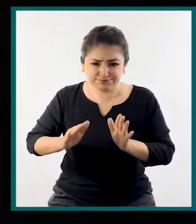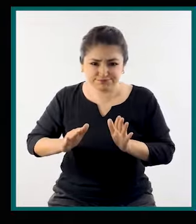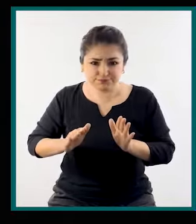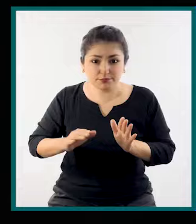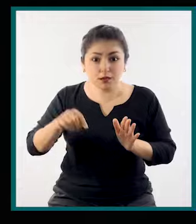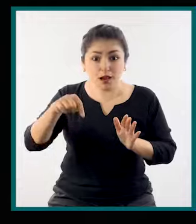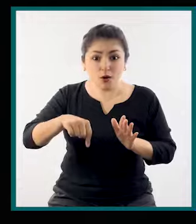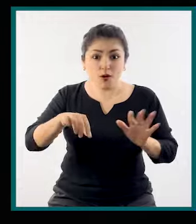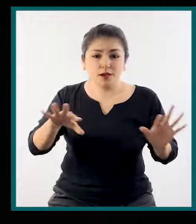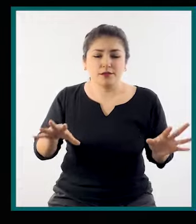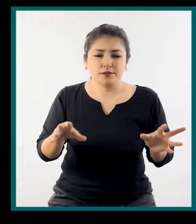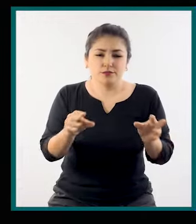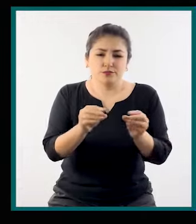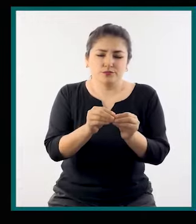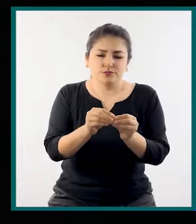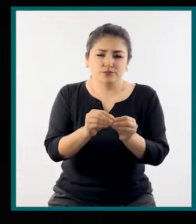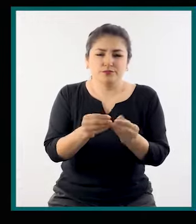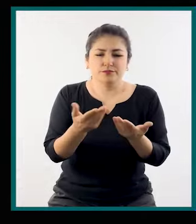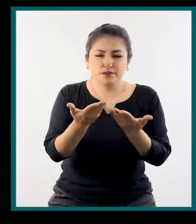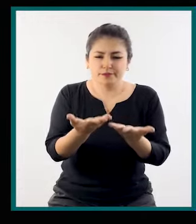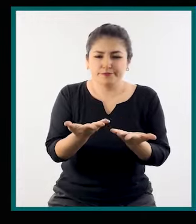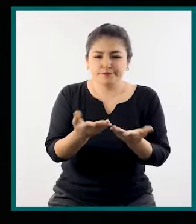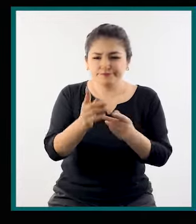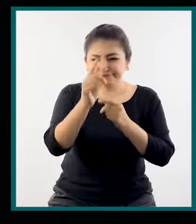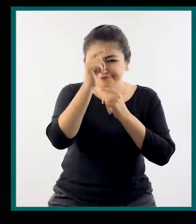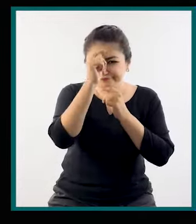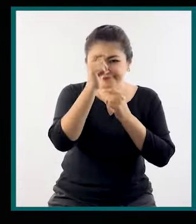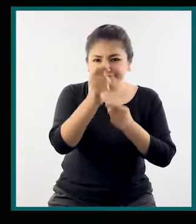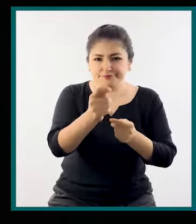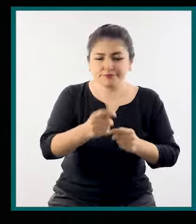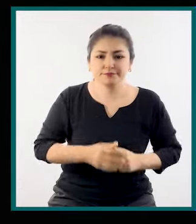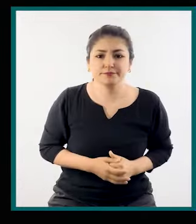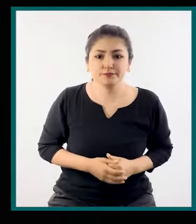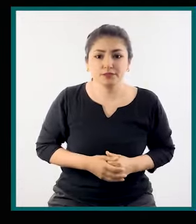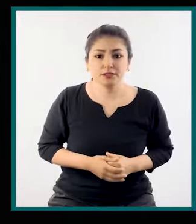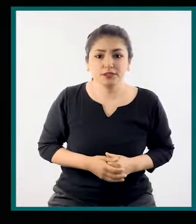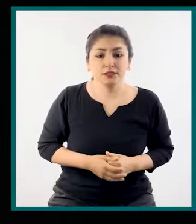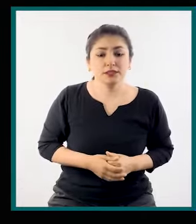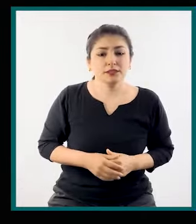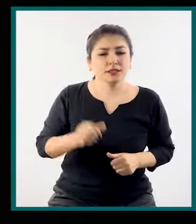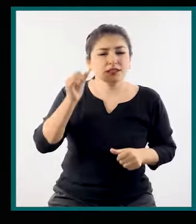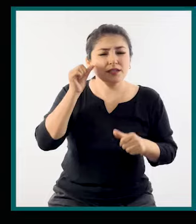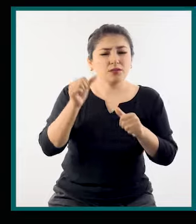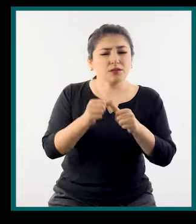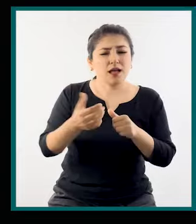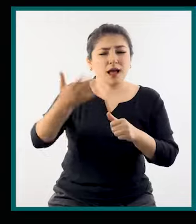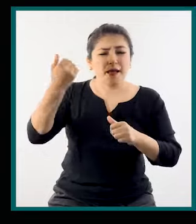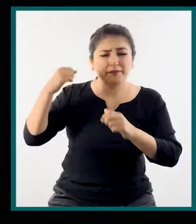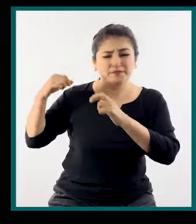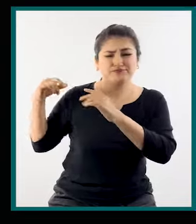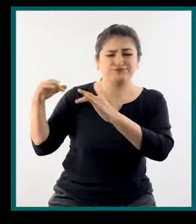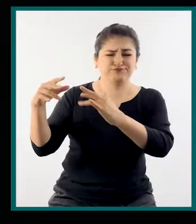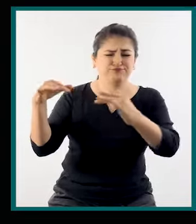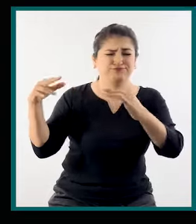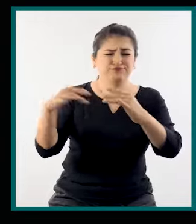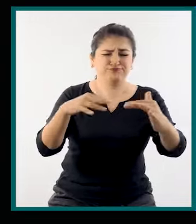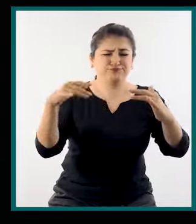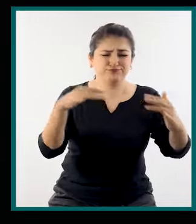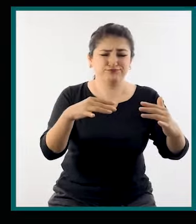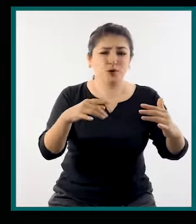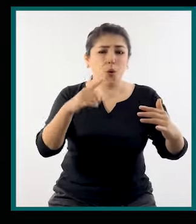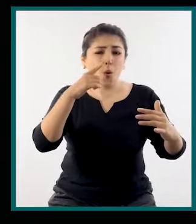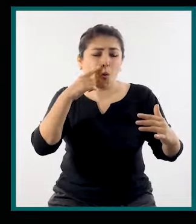esta conmemoración en una oportunidad para todo el país. Queremos reivindicar nuestras batallas y honrar a